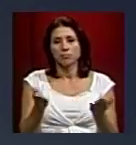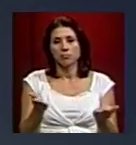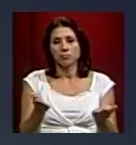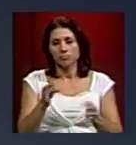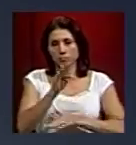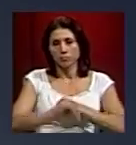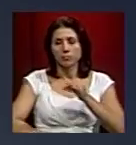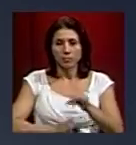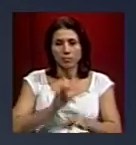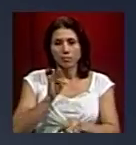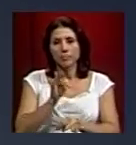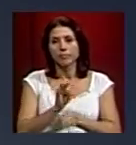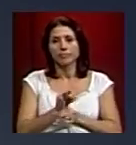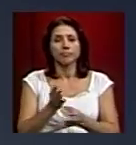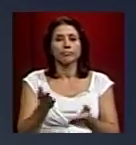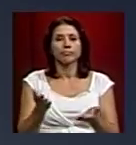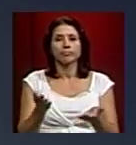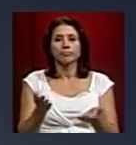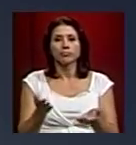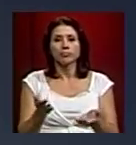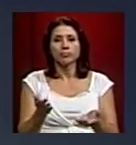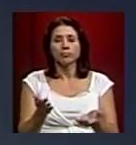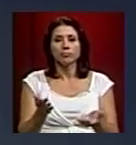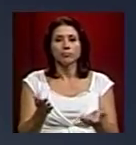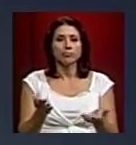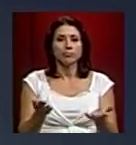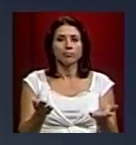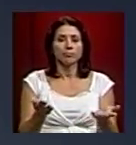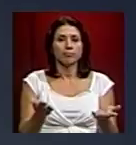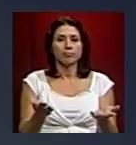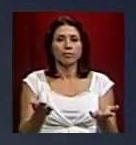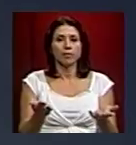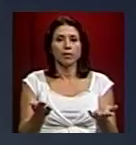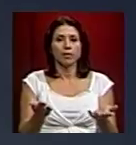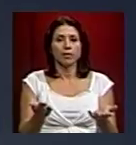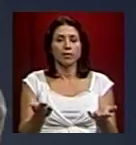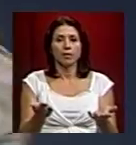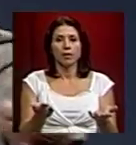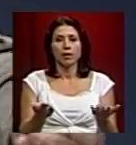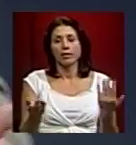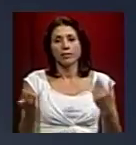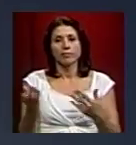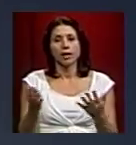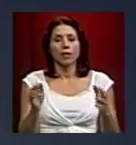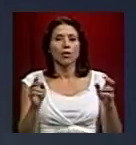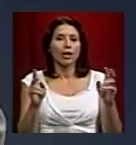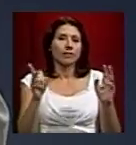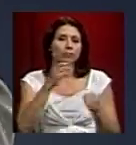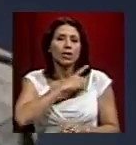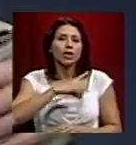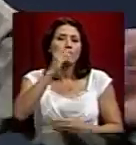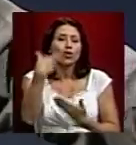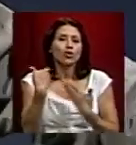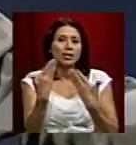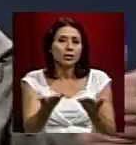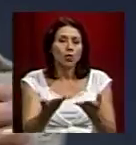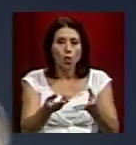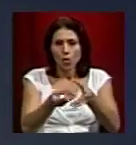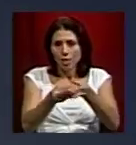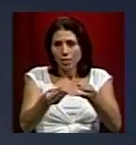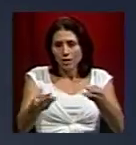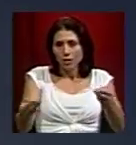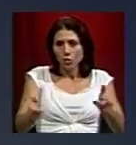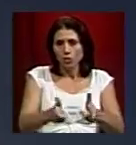de tipo, digamos, de lo que Dios les dio, digamos, territorios